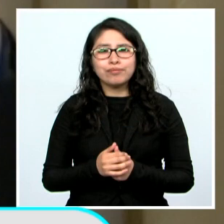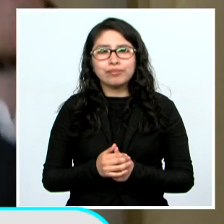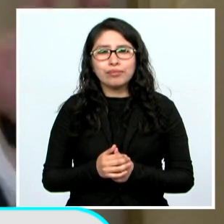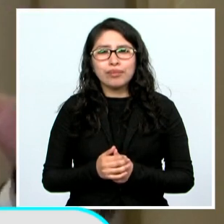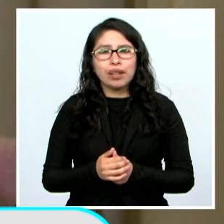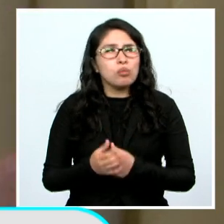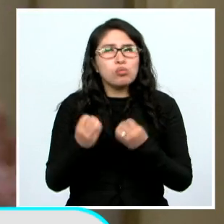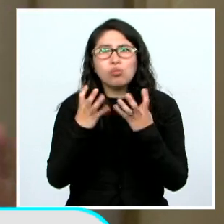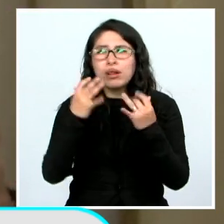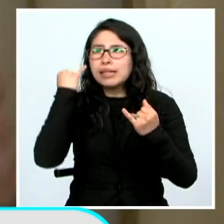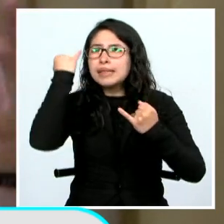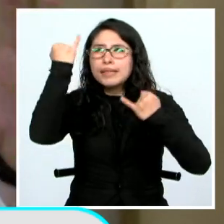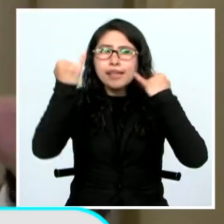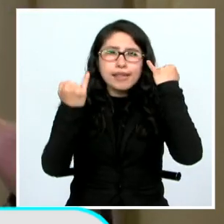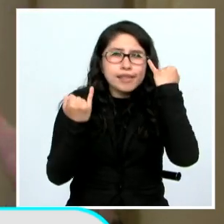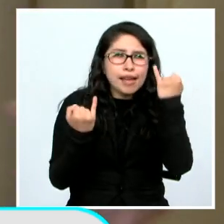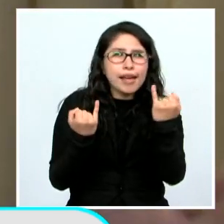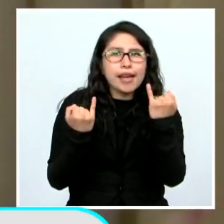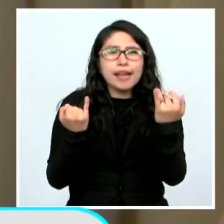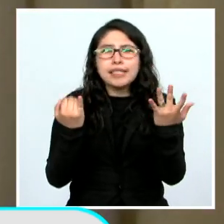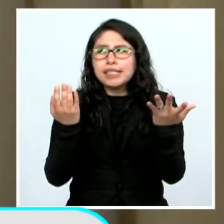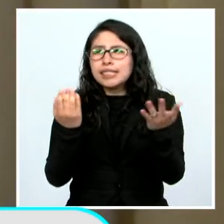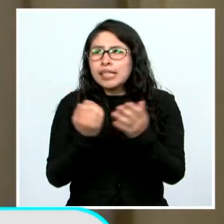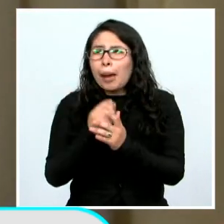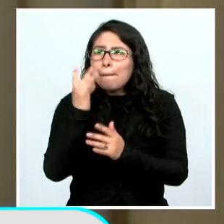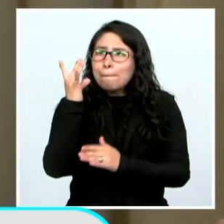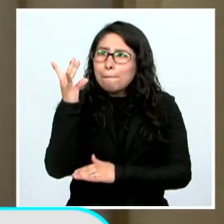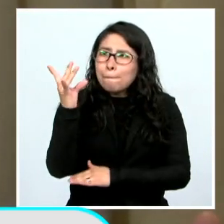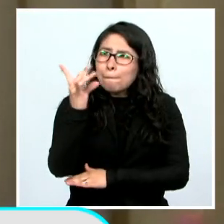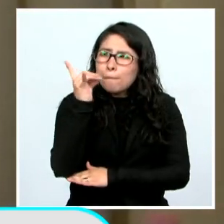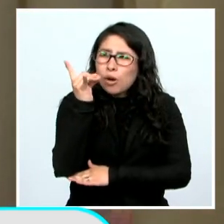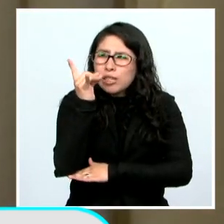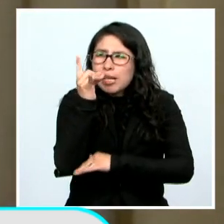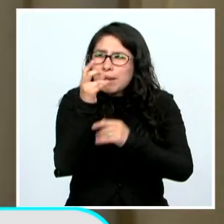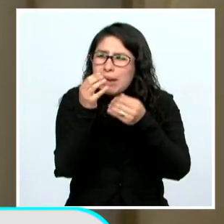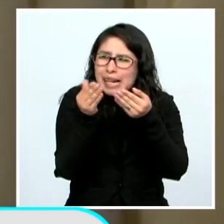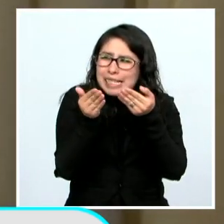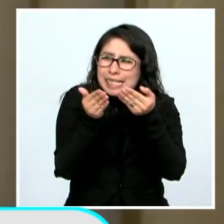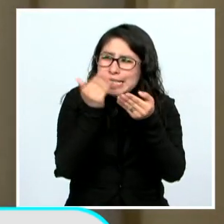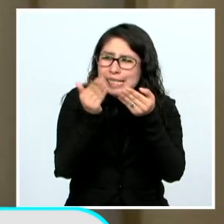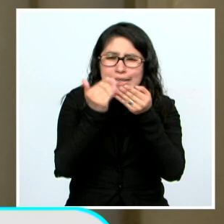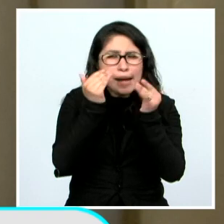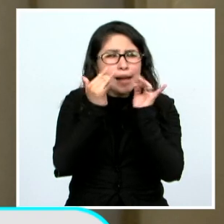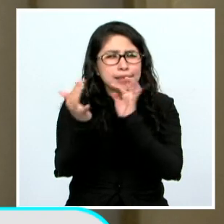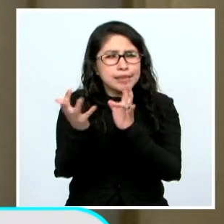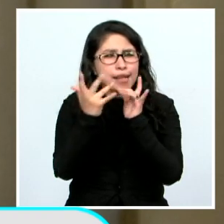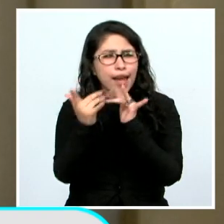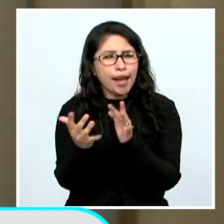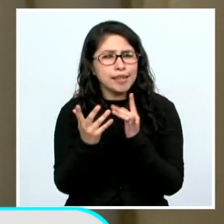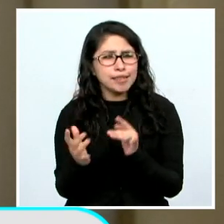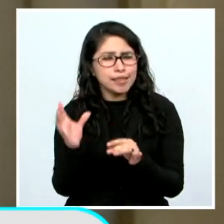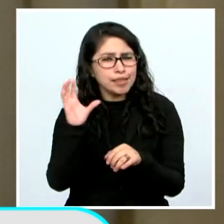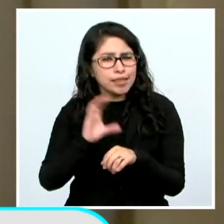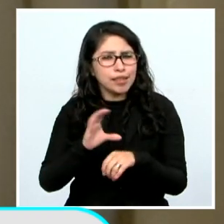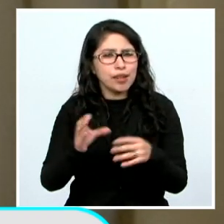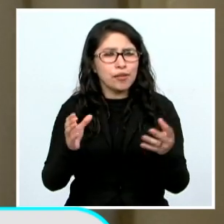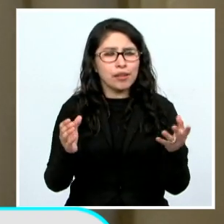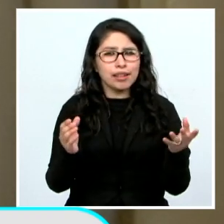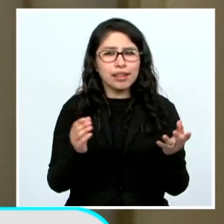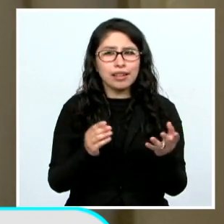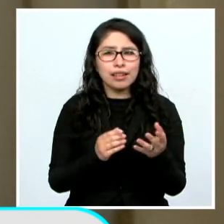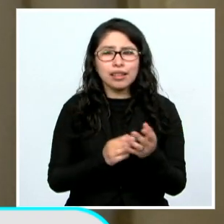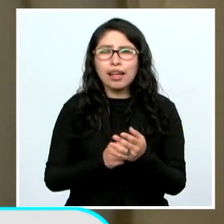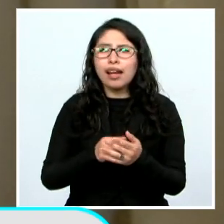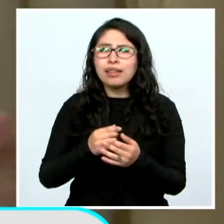Tantas ideas, ¿no? Un país que estaba al borde de una guerra civil, presidenta, y que el deseo era, pues, de alguna manera